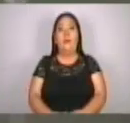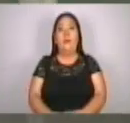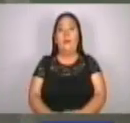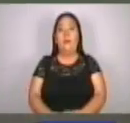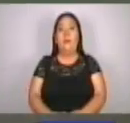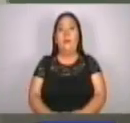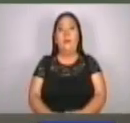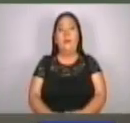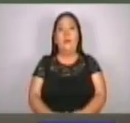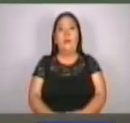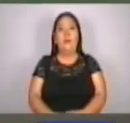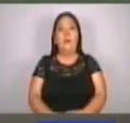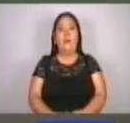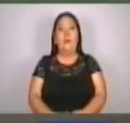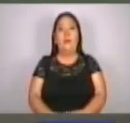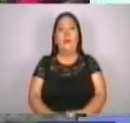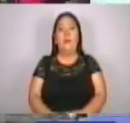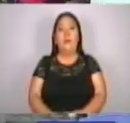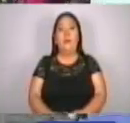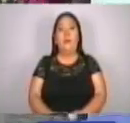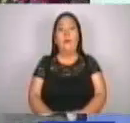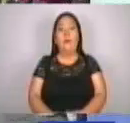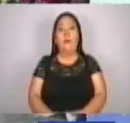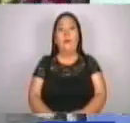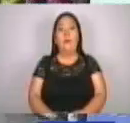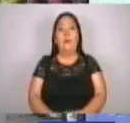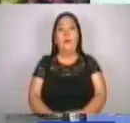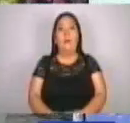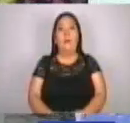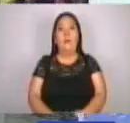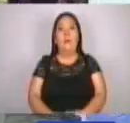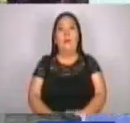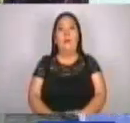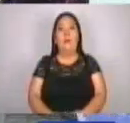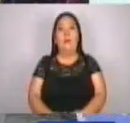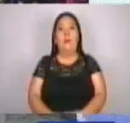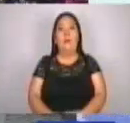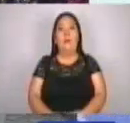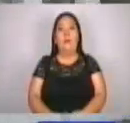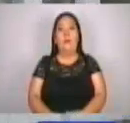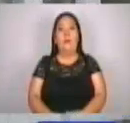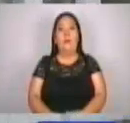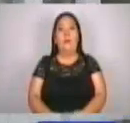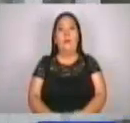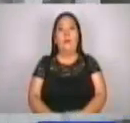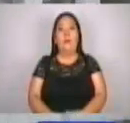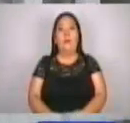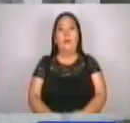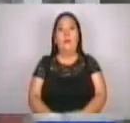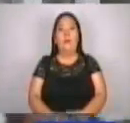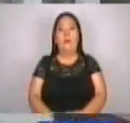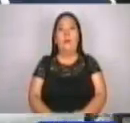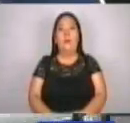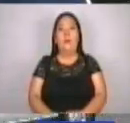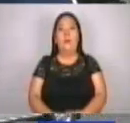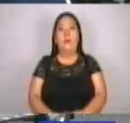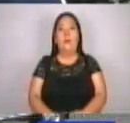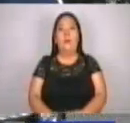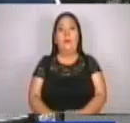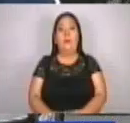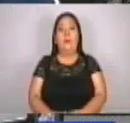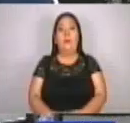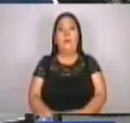inmunológicas e inflamatorias sistema nervioso central y cardiometabólicas entre 2014 y 2023 se